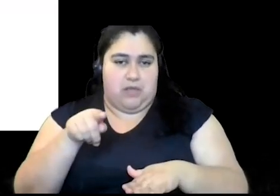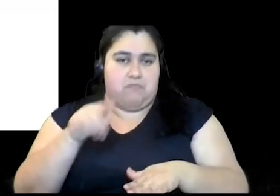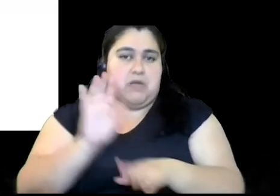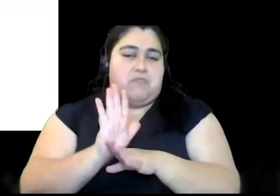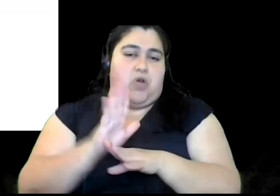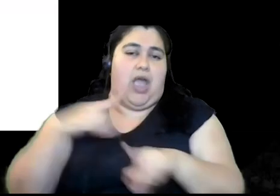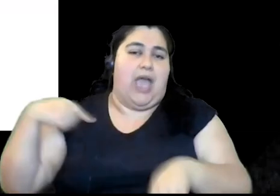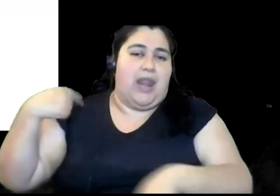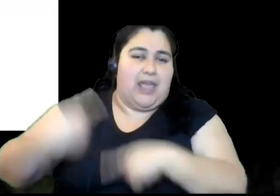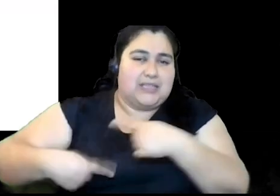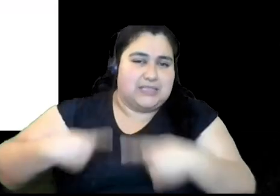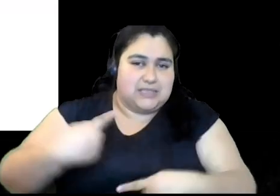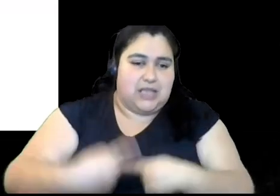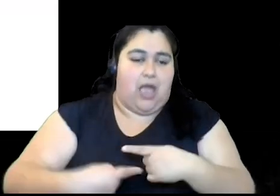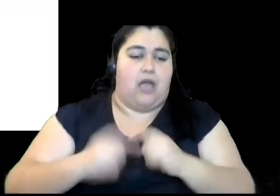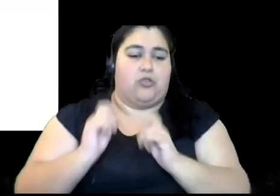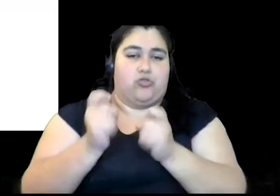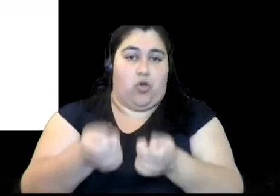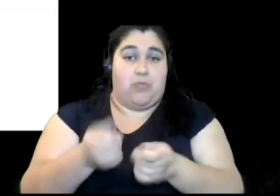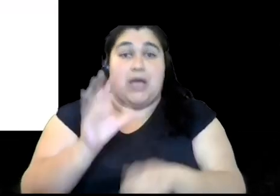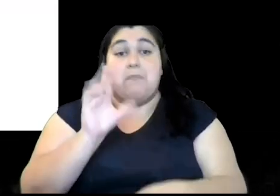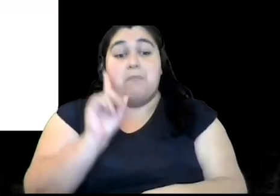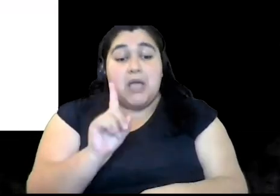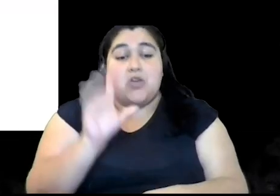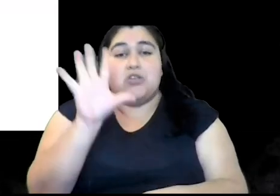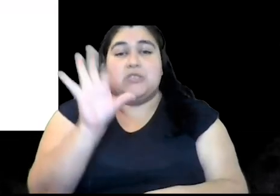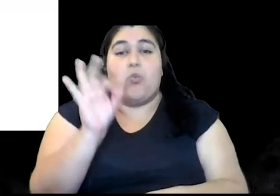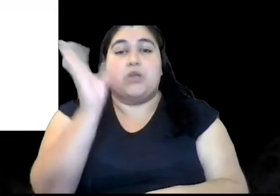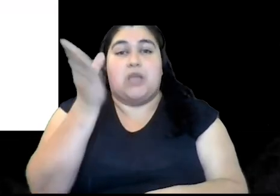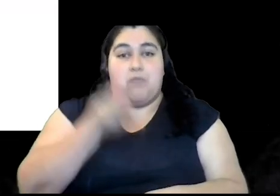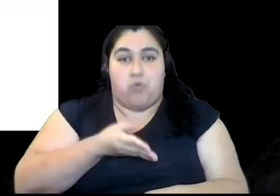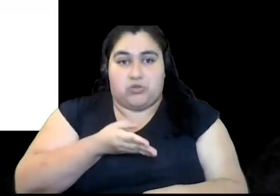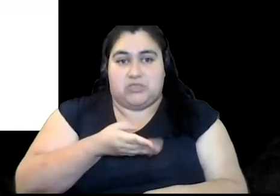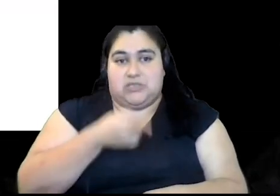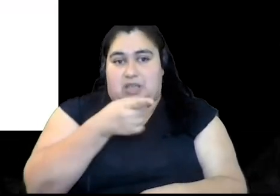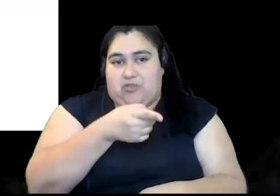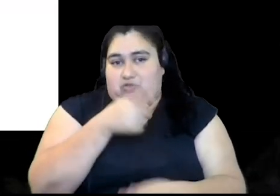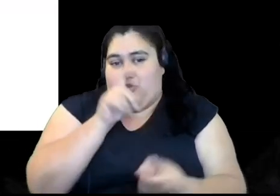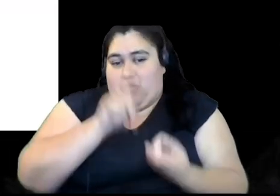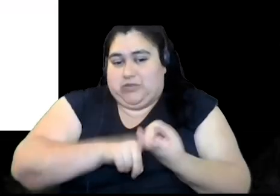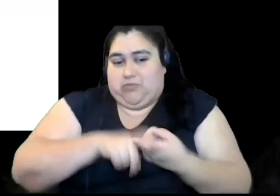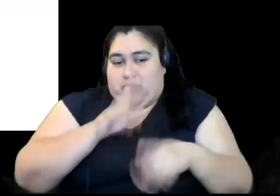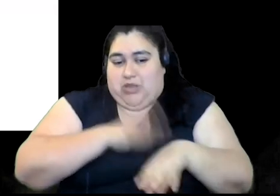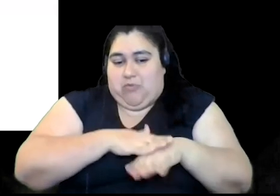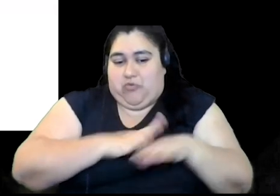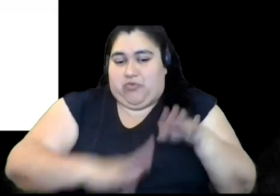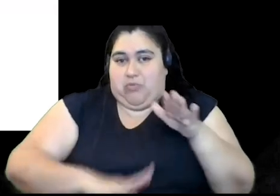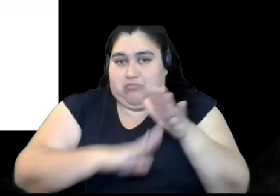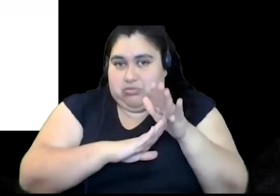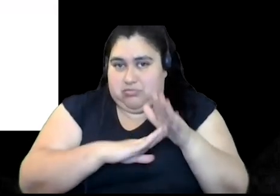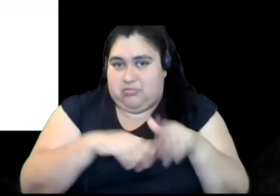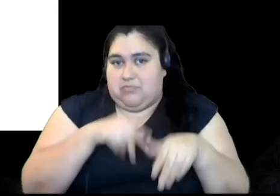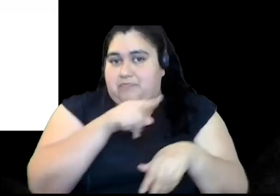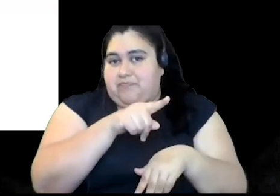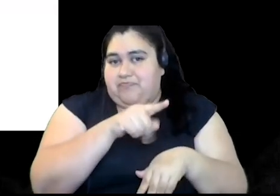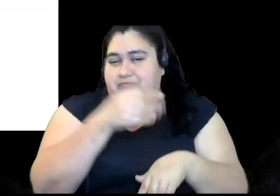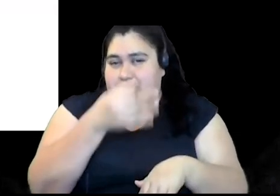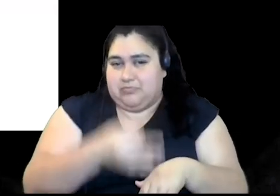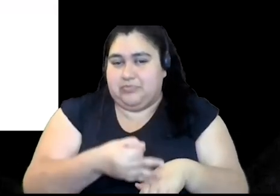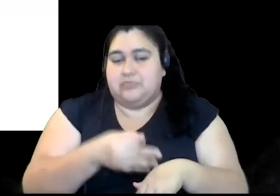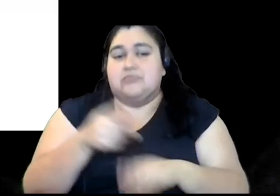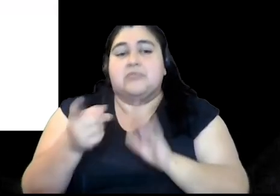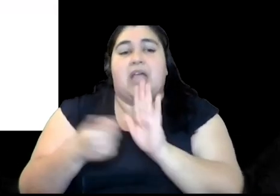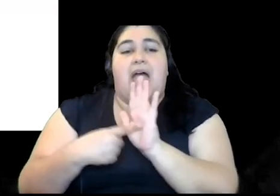hereditario, pero 50% le pertenece a la cónyuge supérstite, esto definido en el